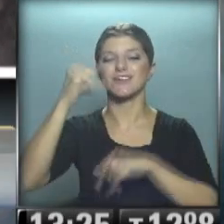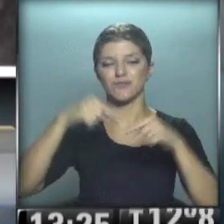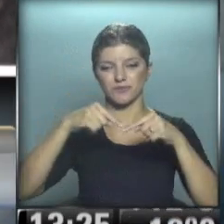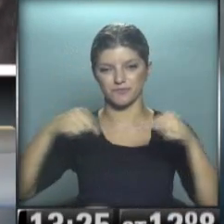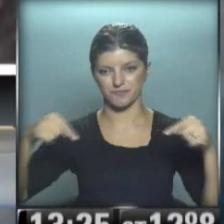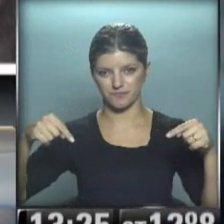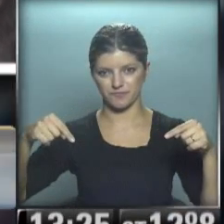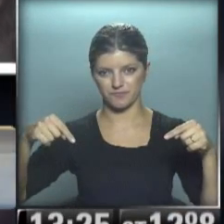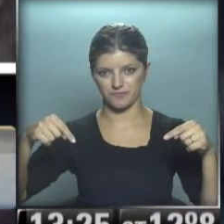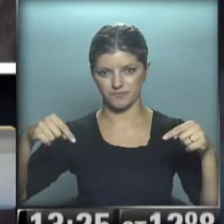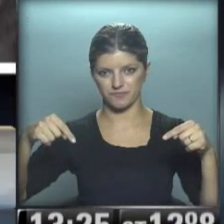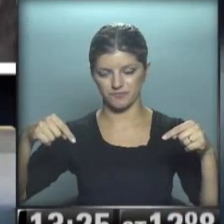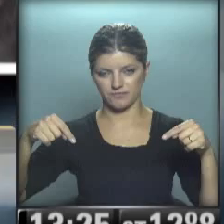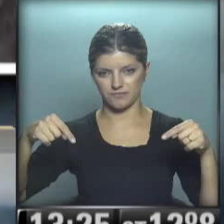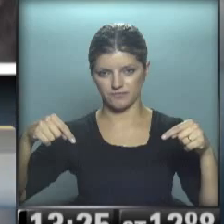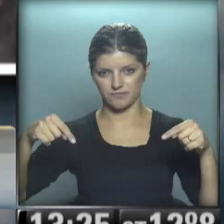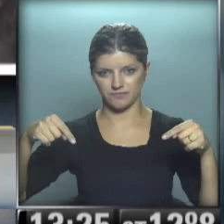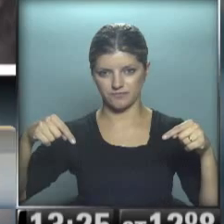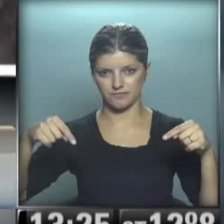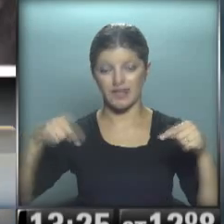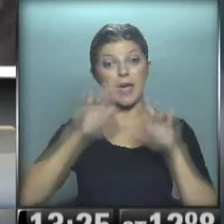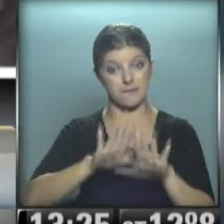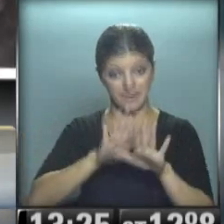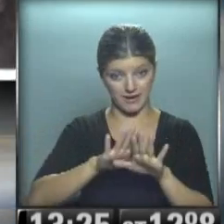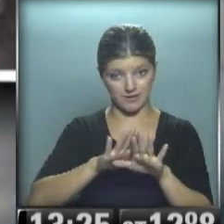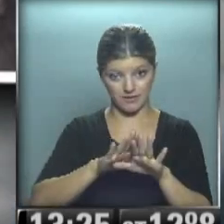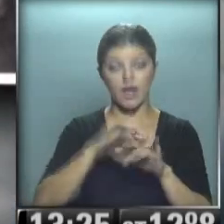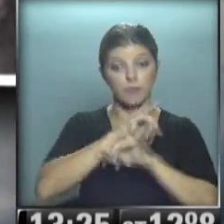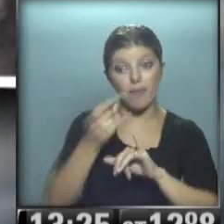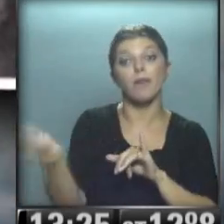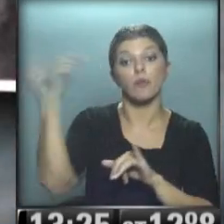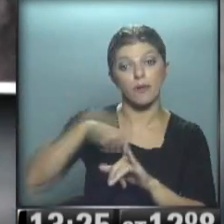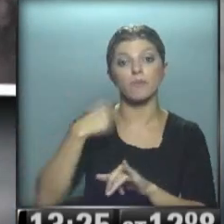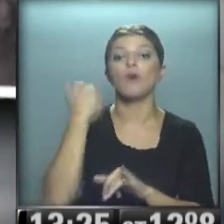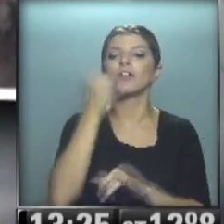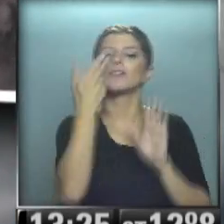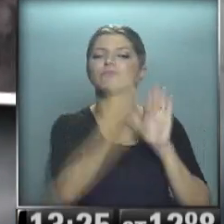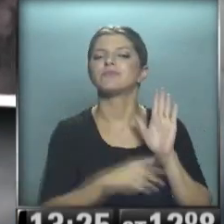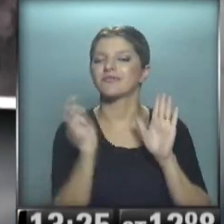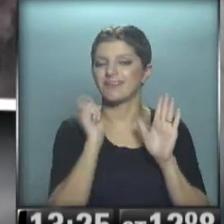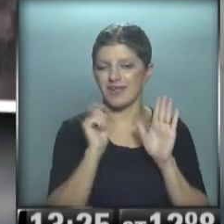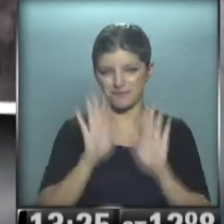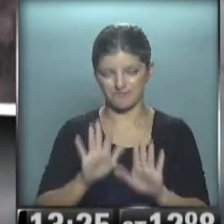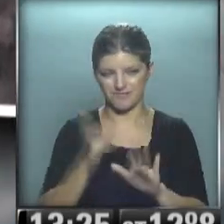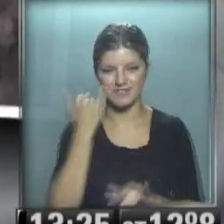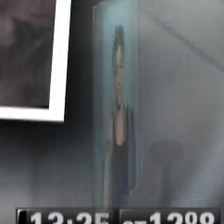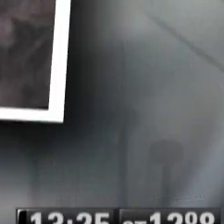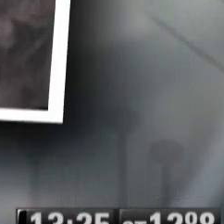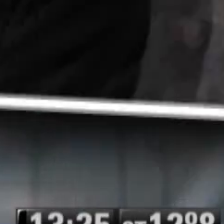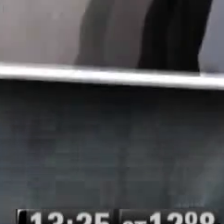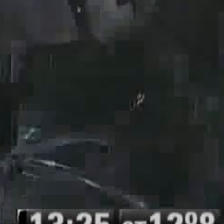0800-444-1777, 4535-0709. No se vayan, porque luego de la pausa le contamos de quién se trata. Ya volvemos.